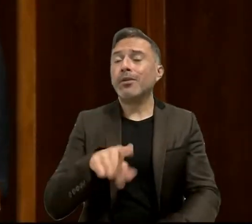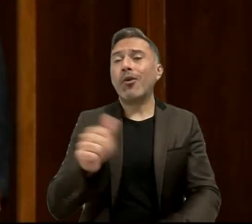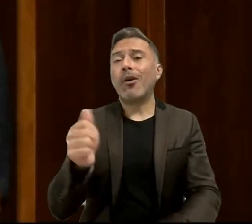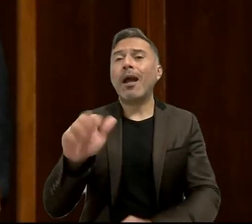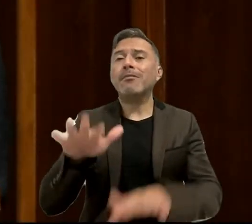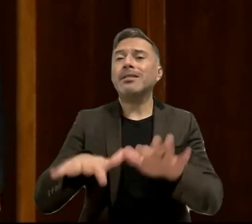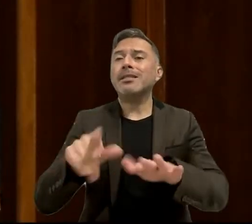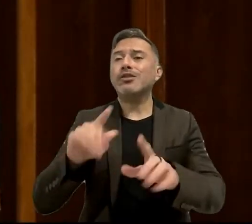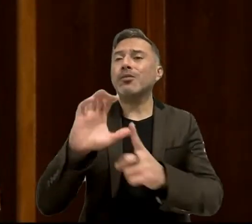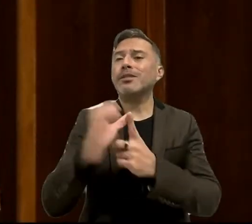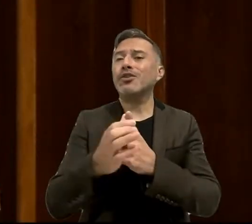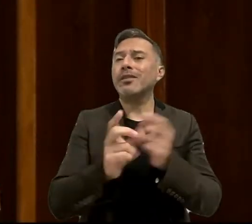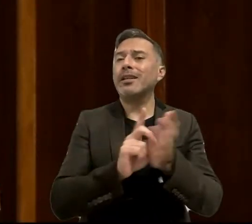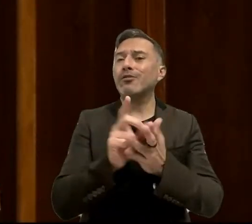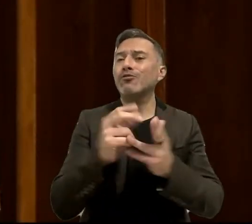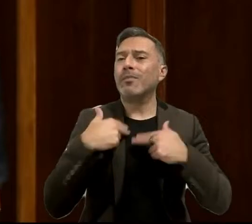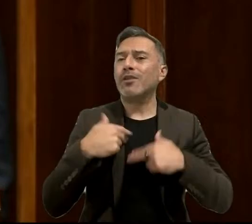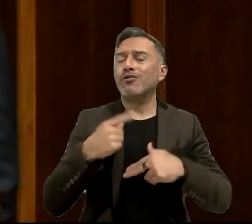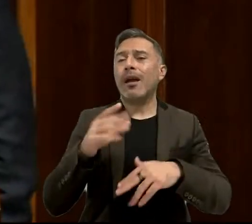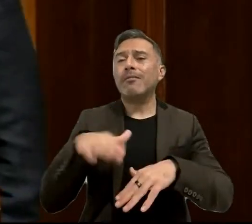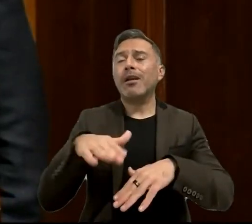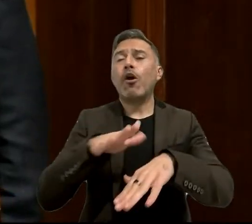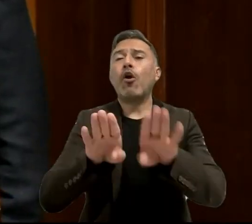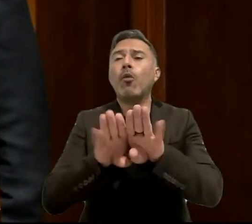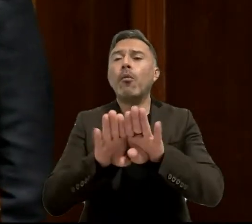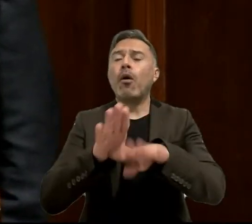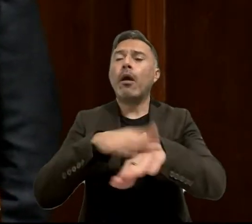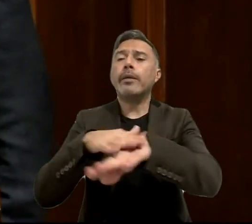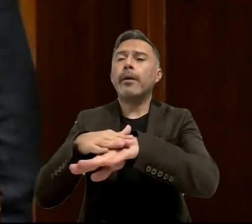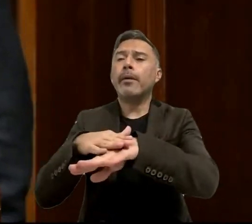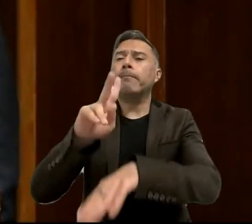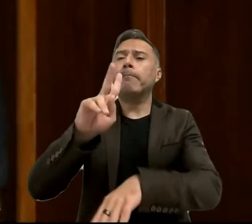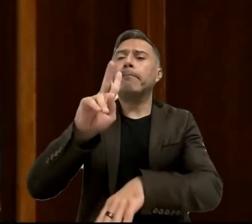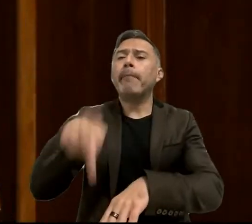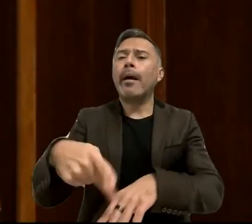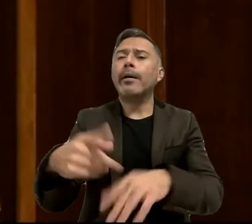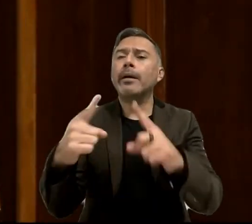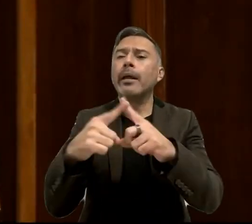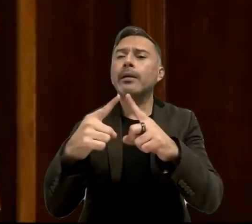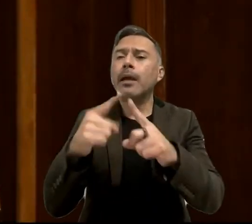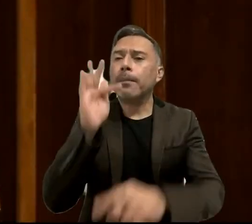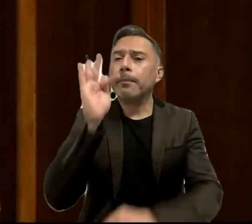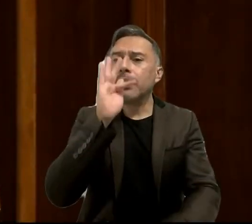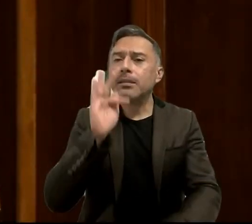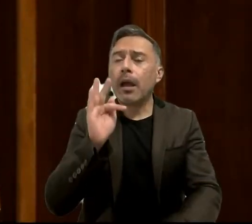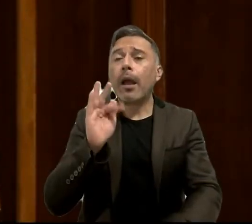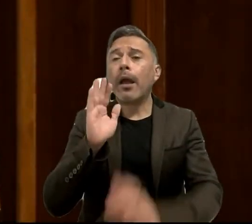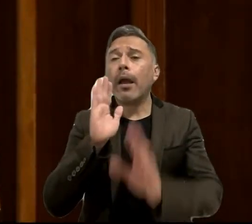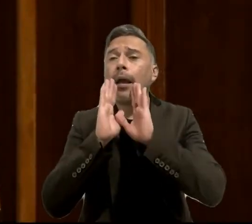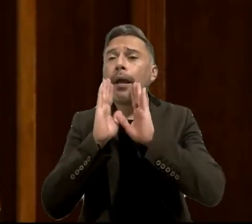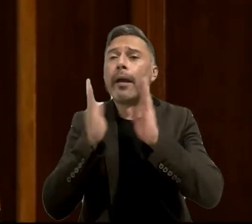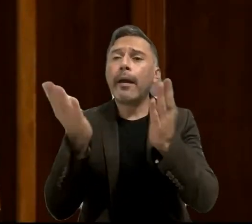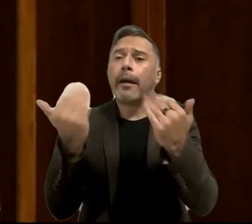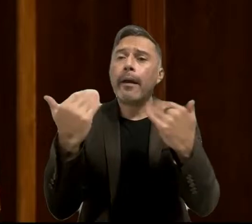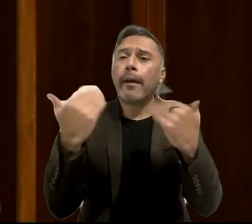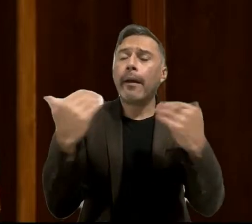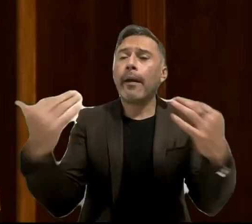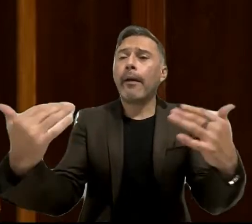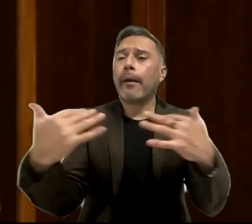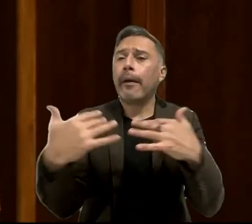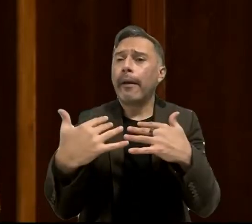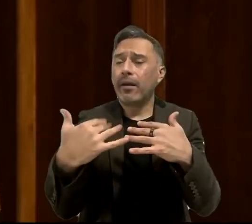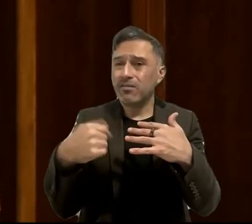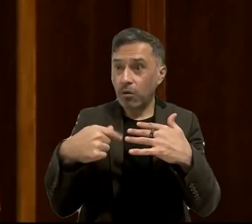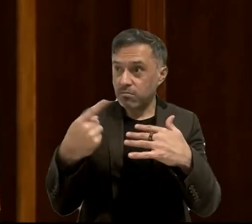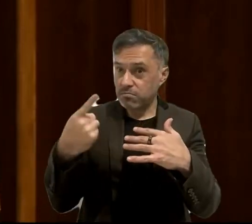se convierten en llamados a misa, porque como no tienen ninguna facultad vinculativa,